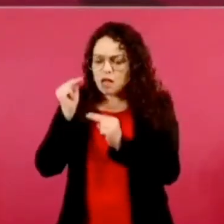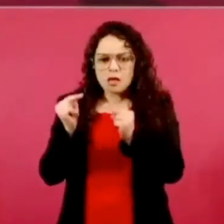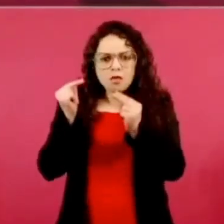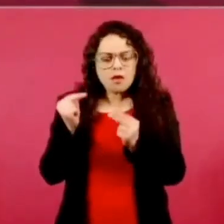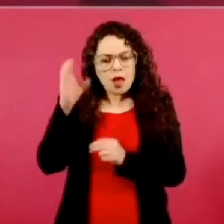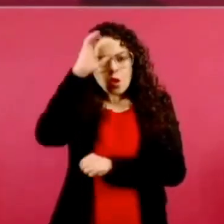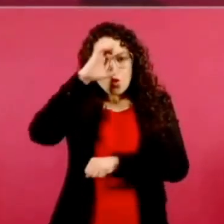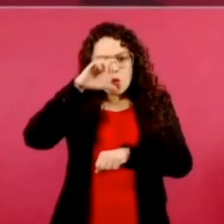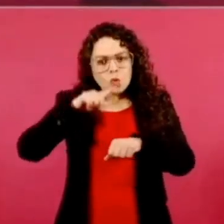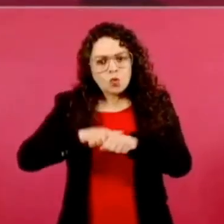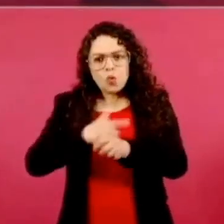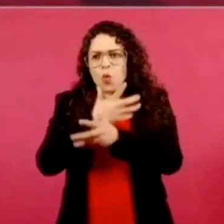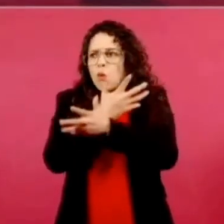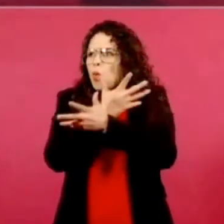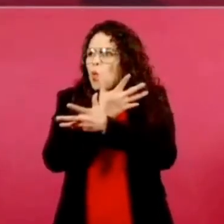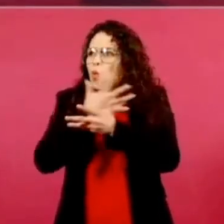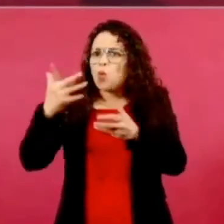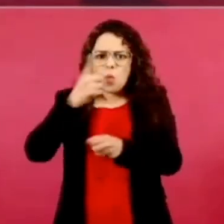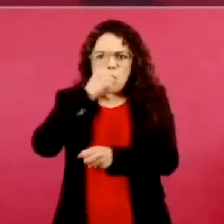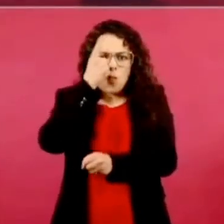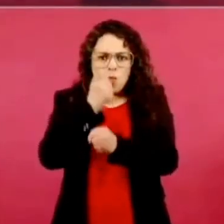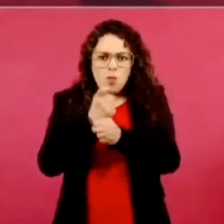cultural en el mundo,